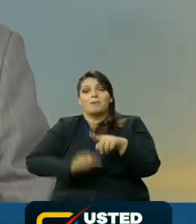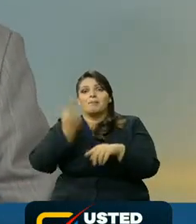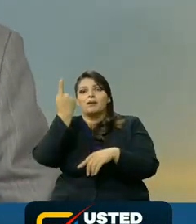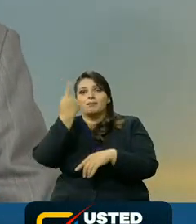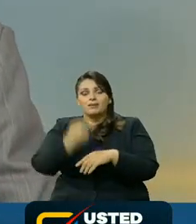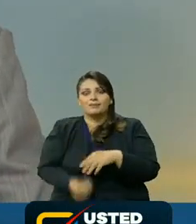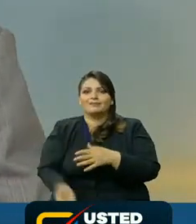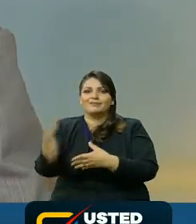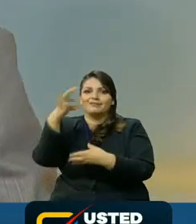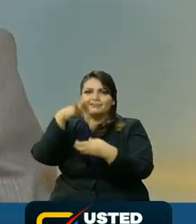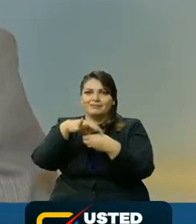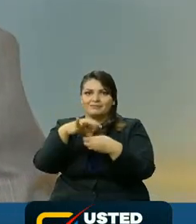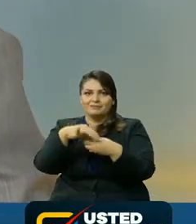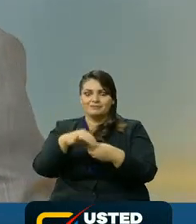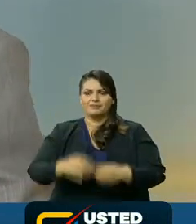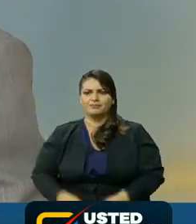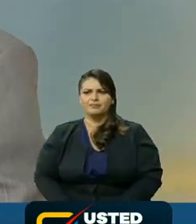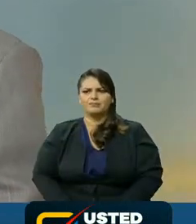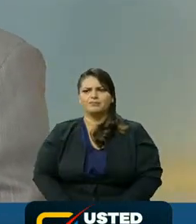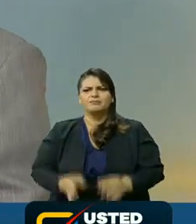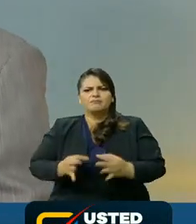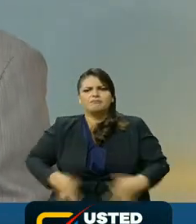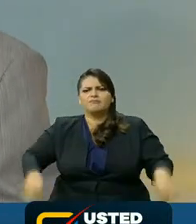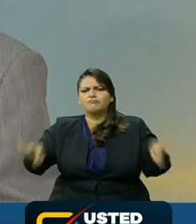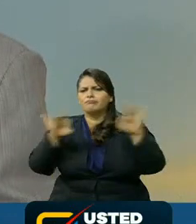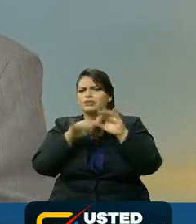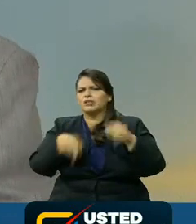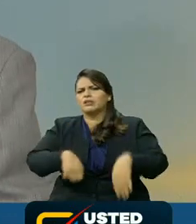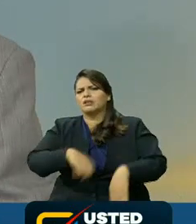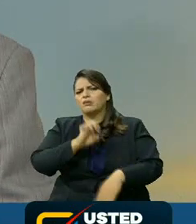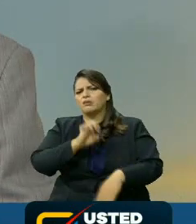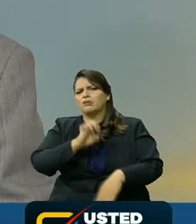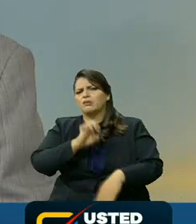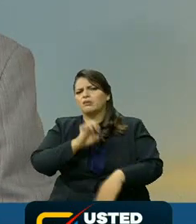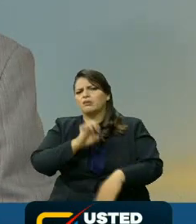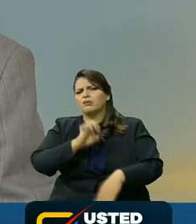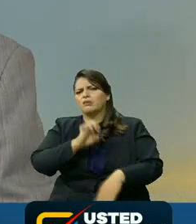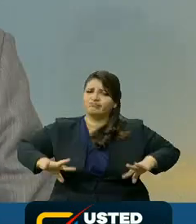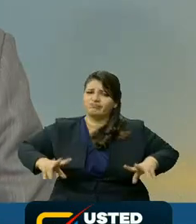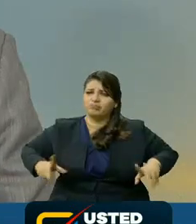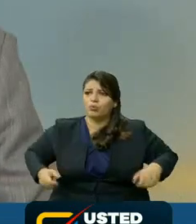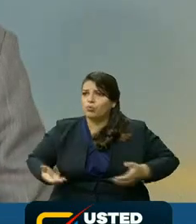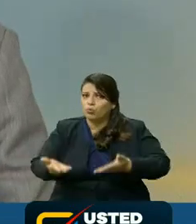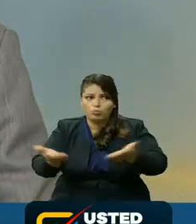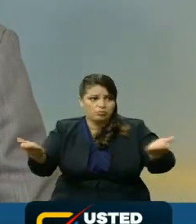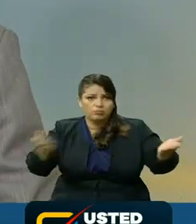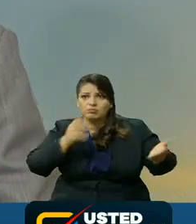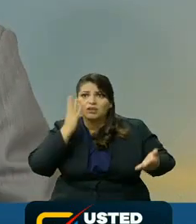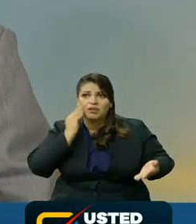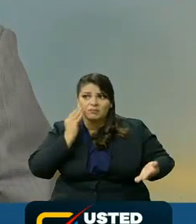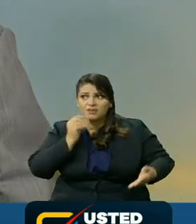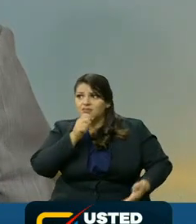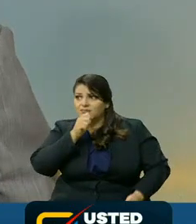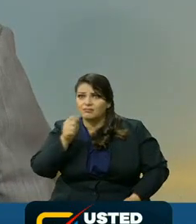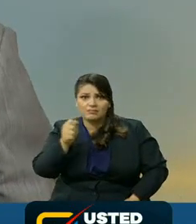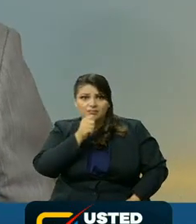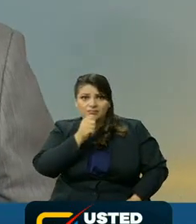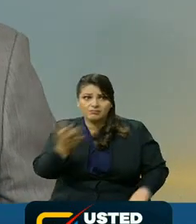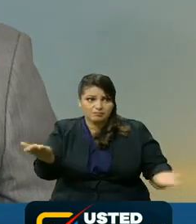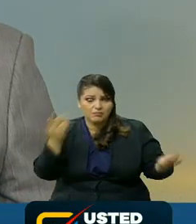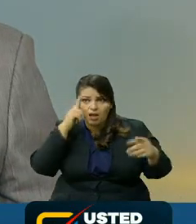corrupción como el que se está viviendo en este momento. Y ustedes, como periodistas de investigación y de opinión, creo que compartirán conmigo ese